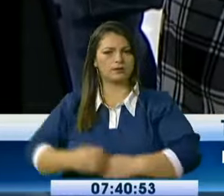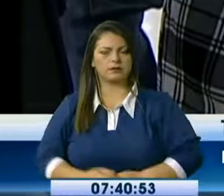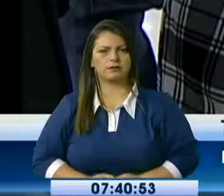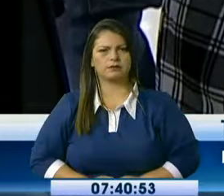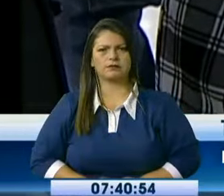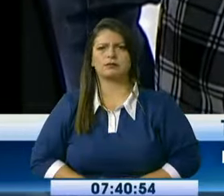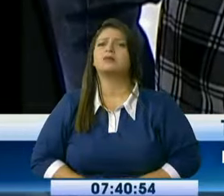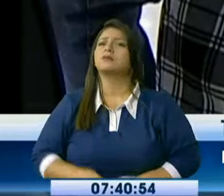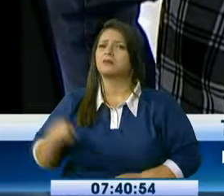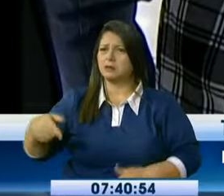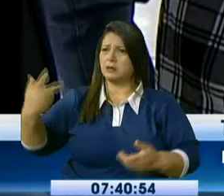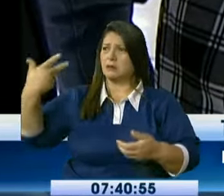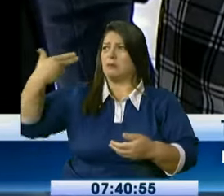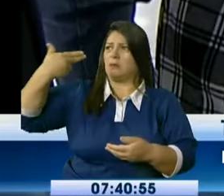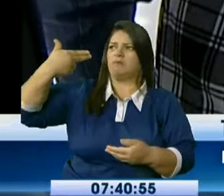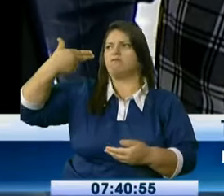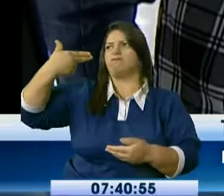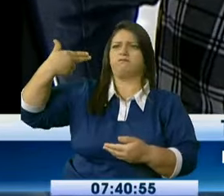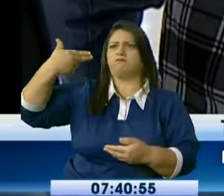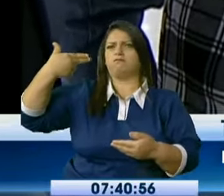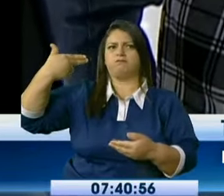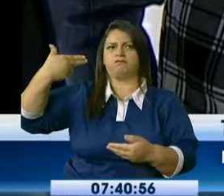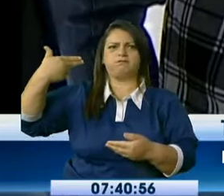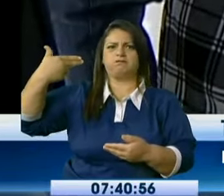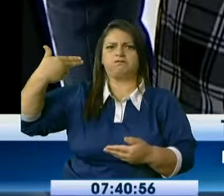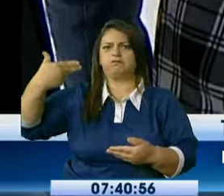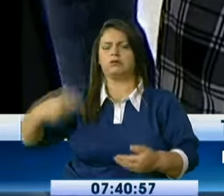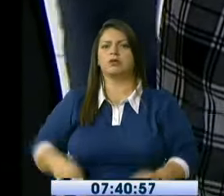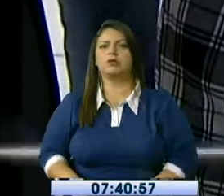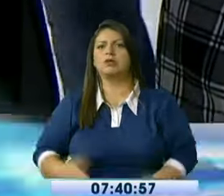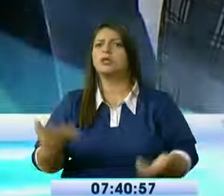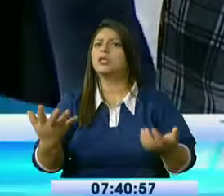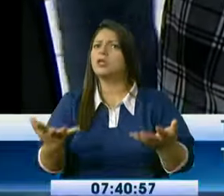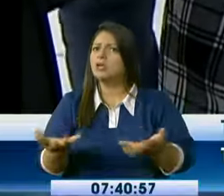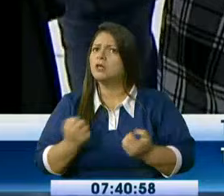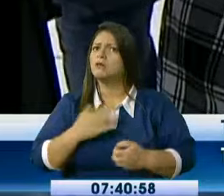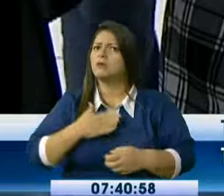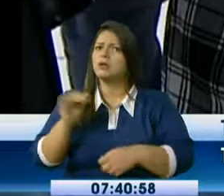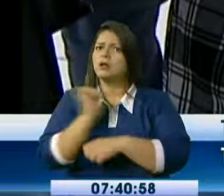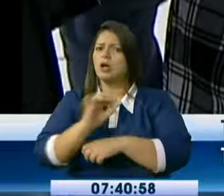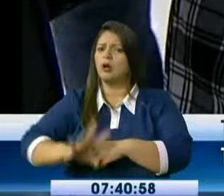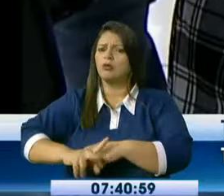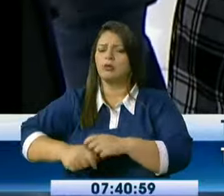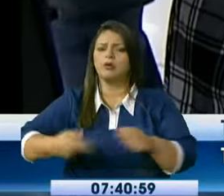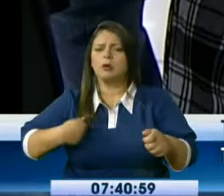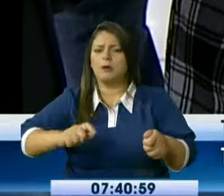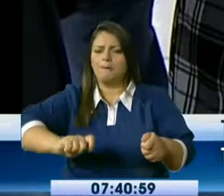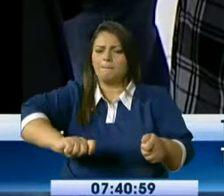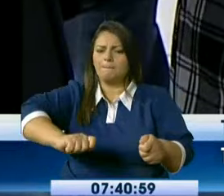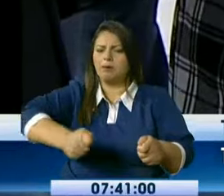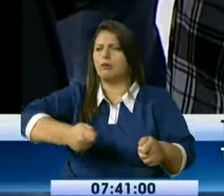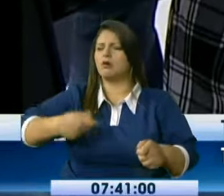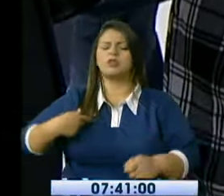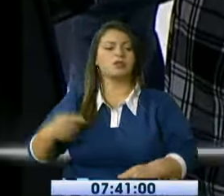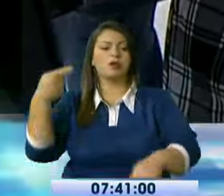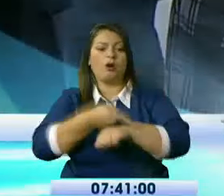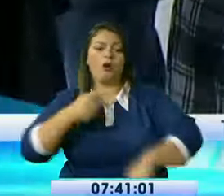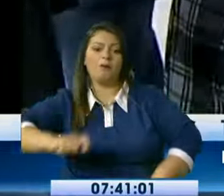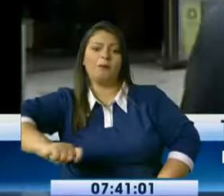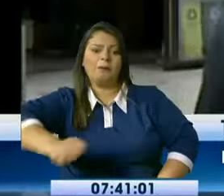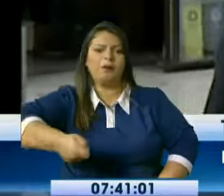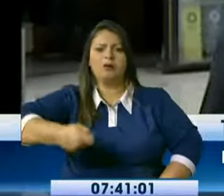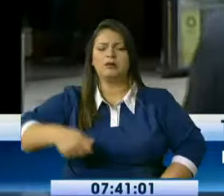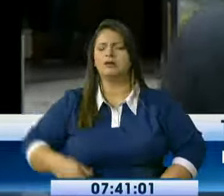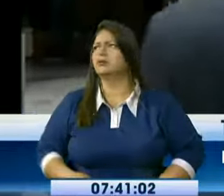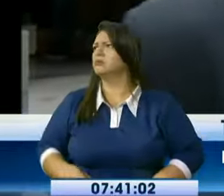venía apuntándome como que decía que quería que le abra el switch del carro para llevarse el carro. Amenazándome. Pero yo no me dejé, pero yo no quiero correr más.